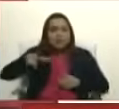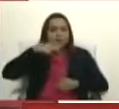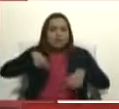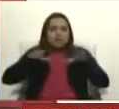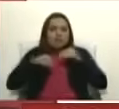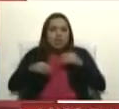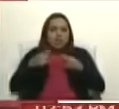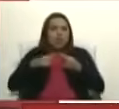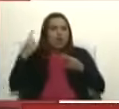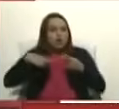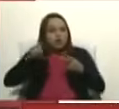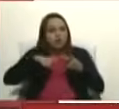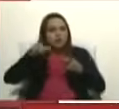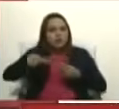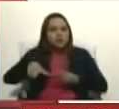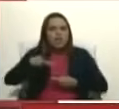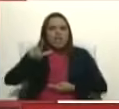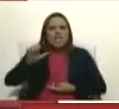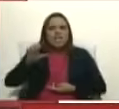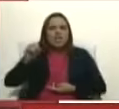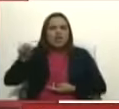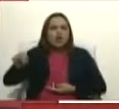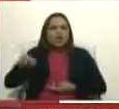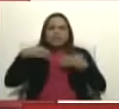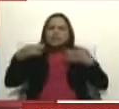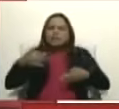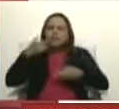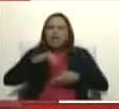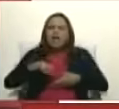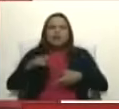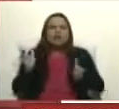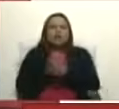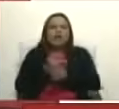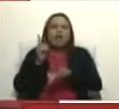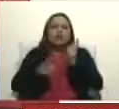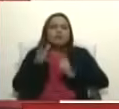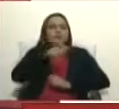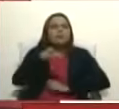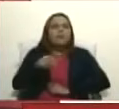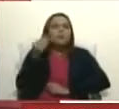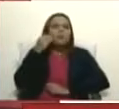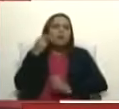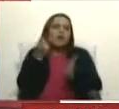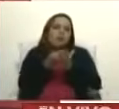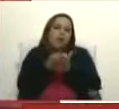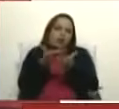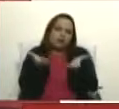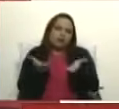vas a encontrar gafos que paguen tus encuestas. Tienes necesidad de hacer eso.